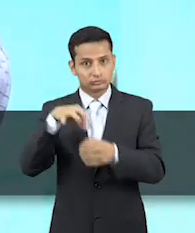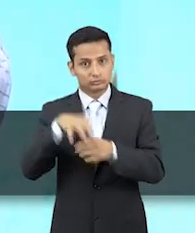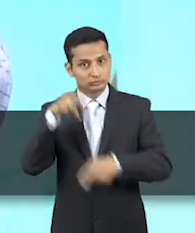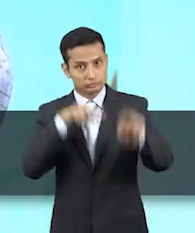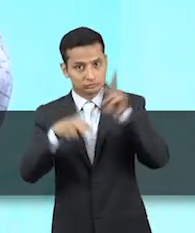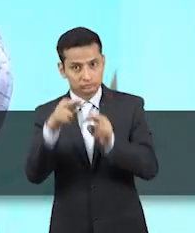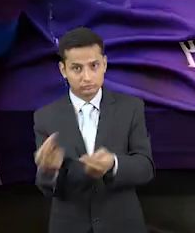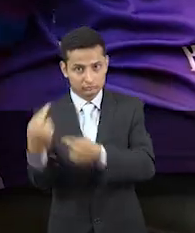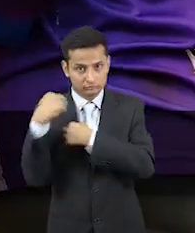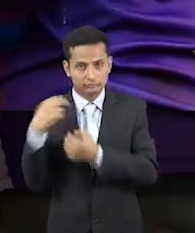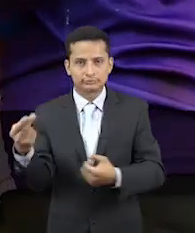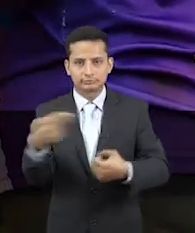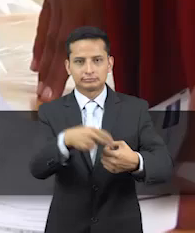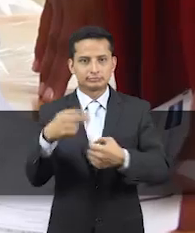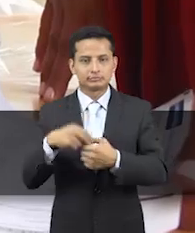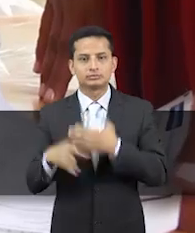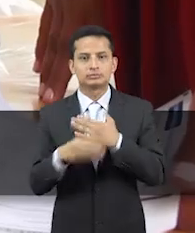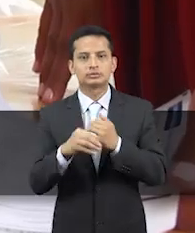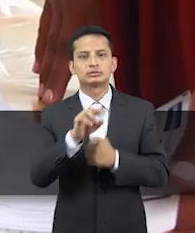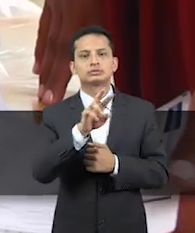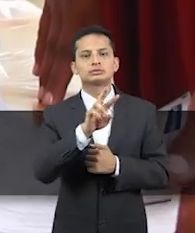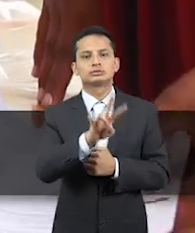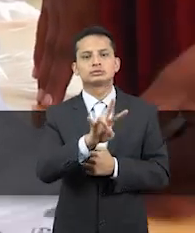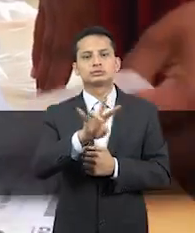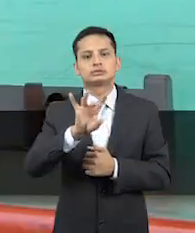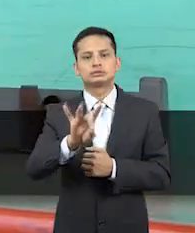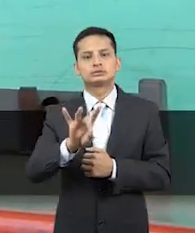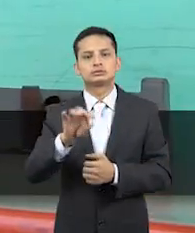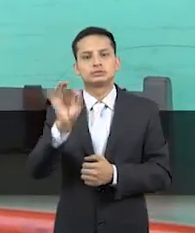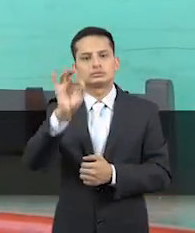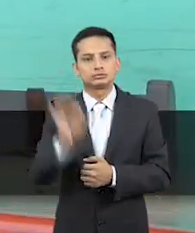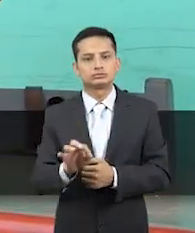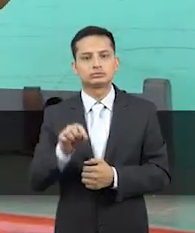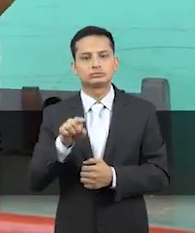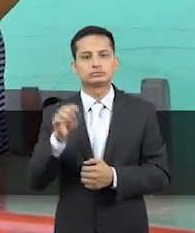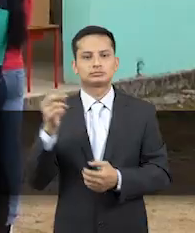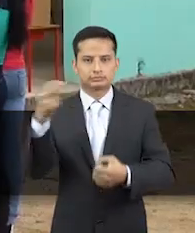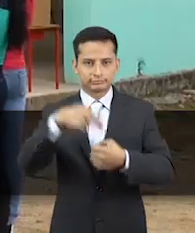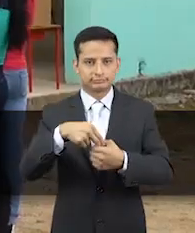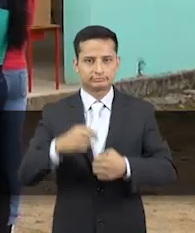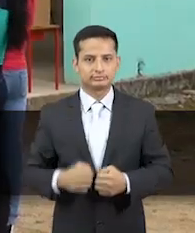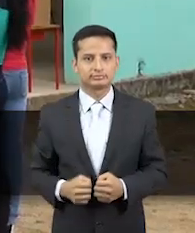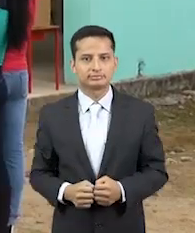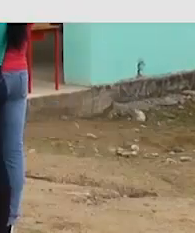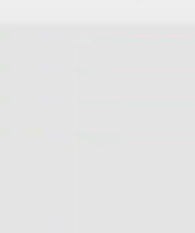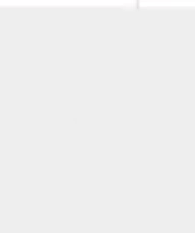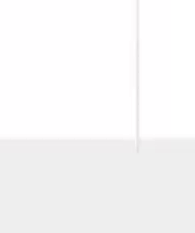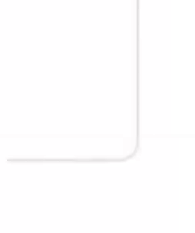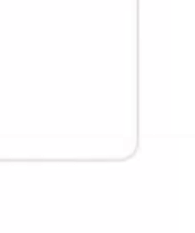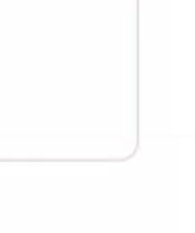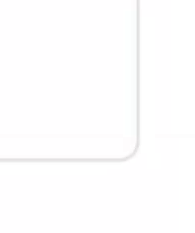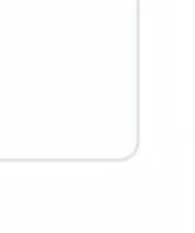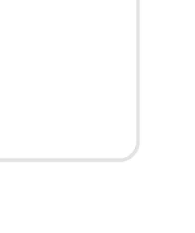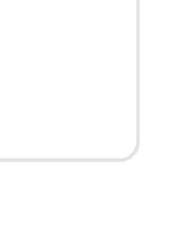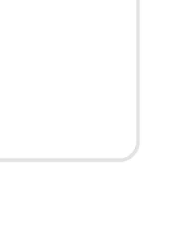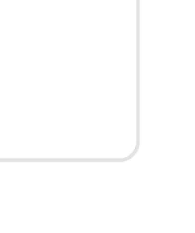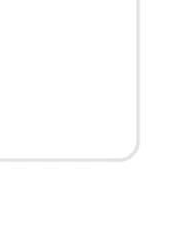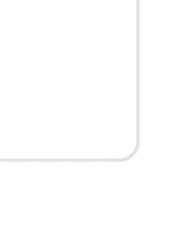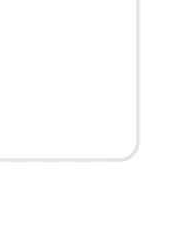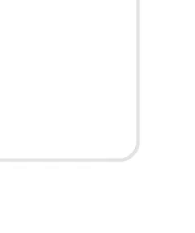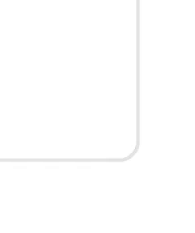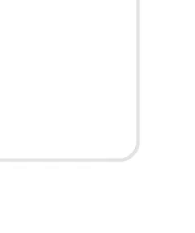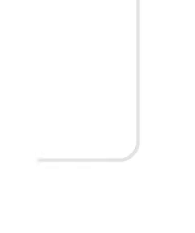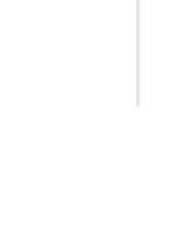y veedores electorales, además de la participación del 87.02% de la población empadronada.